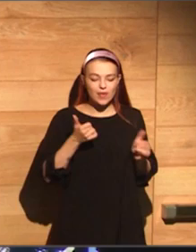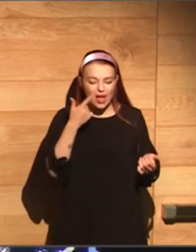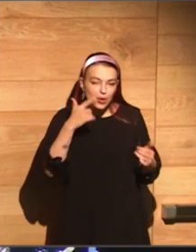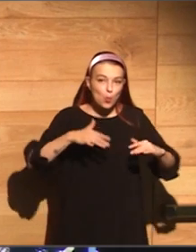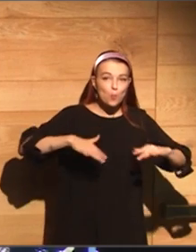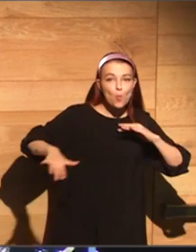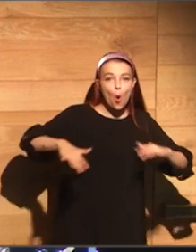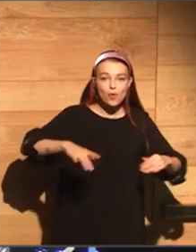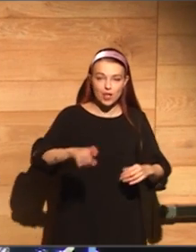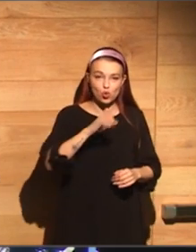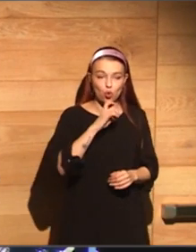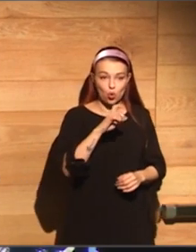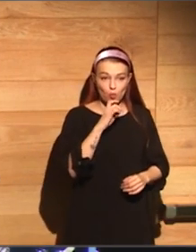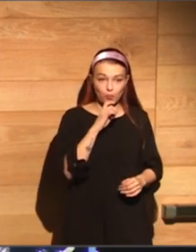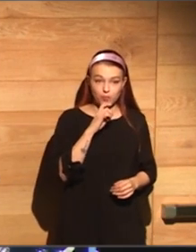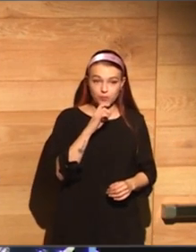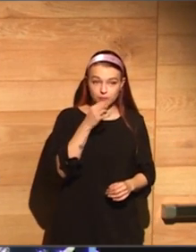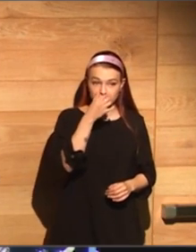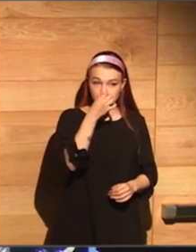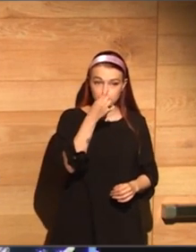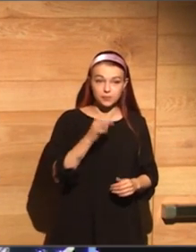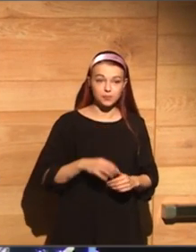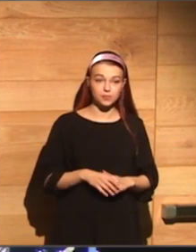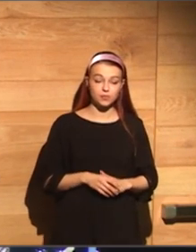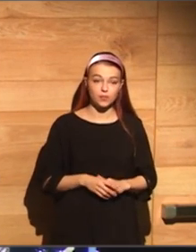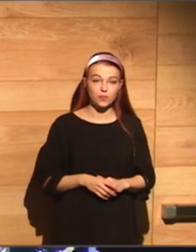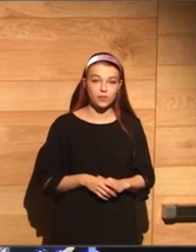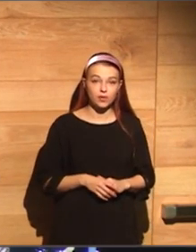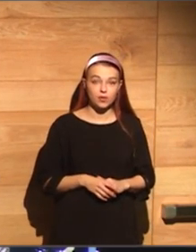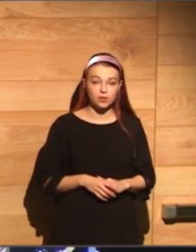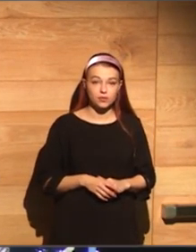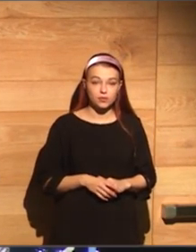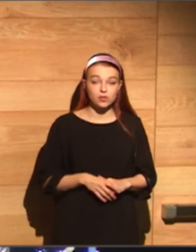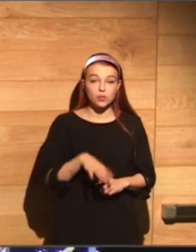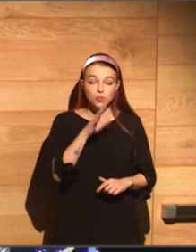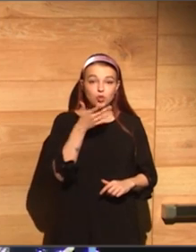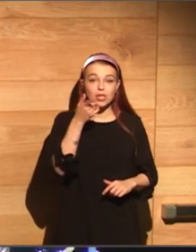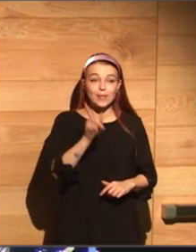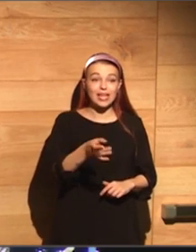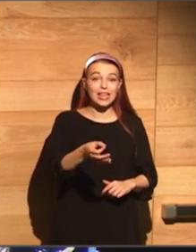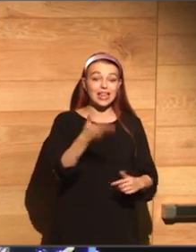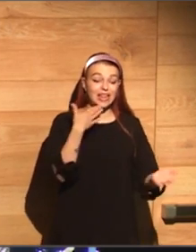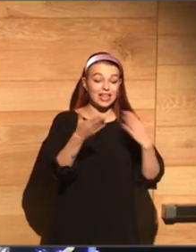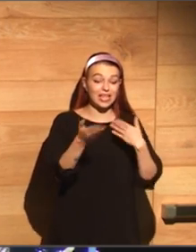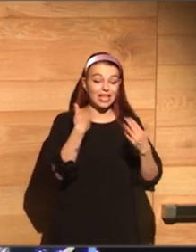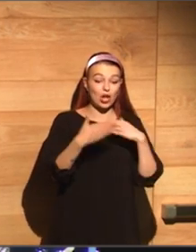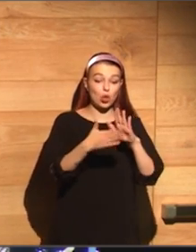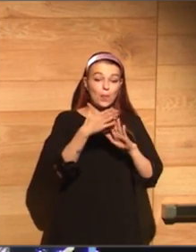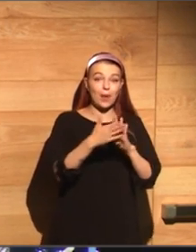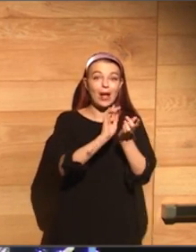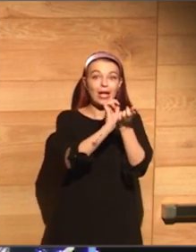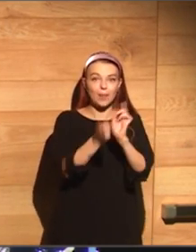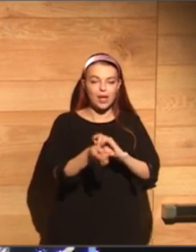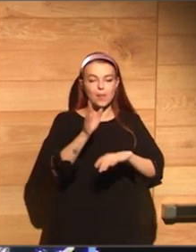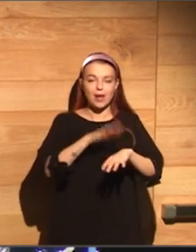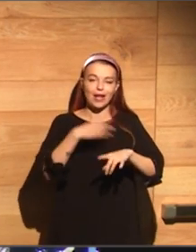jamás, que le permite además o le obliga a cambiar los diálogos que ha prediseñado con Azcona para adaptar según qué cosas y llenar huecos